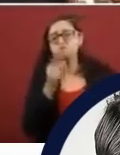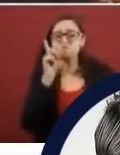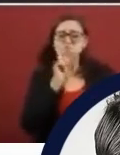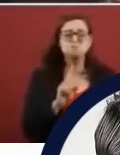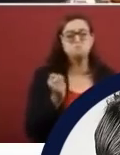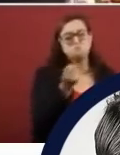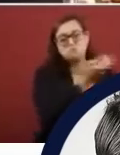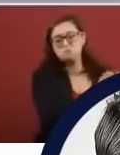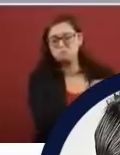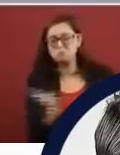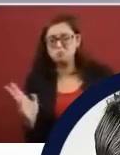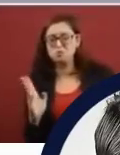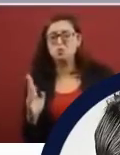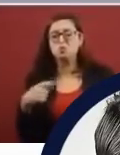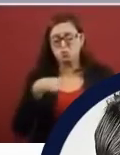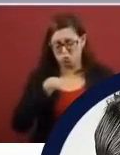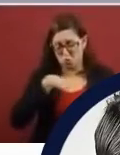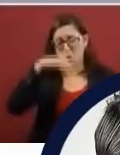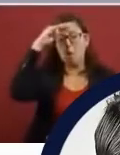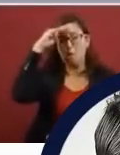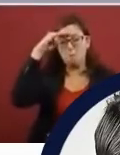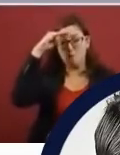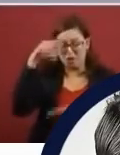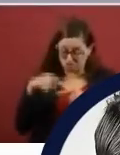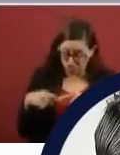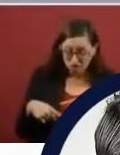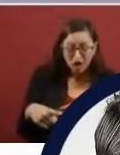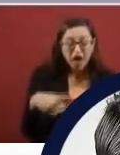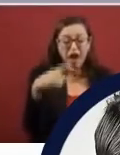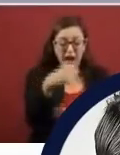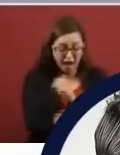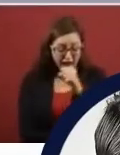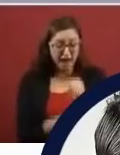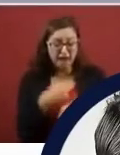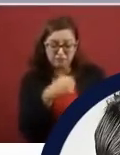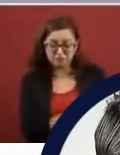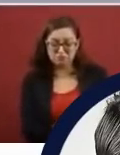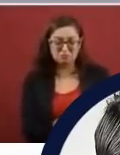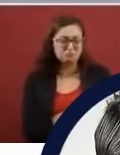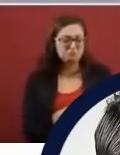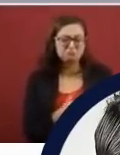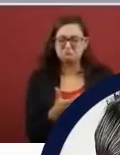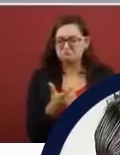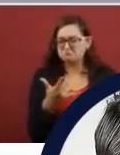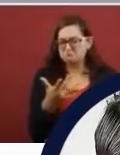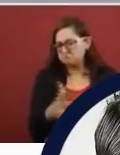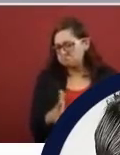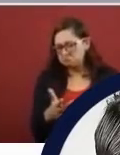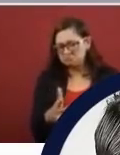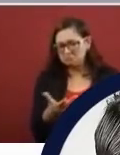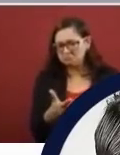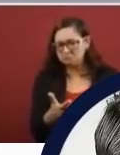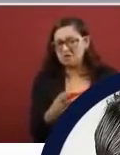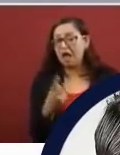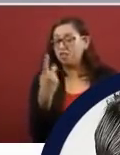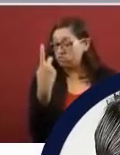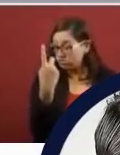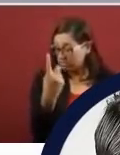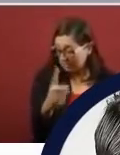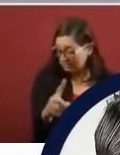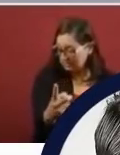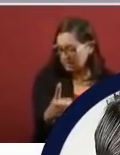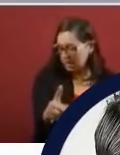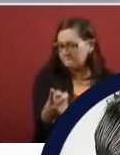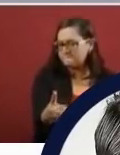hay detrás de eso es una idea de que no pueden soportar el hecho de que además de ser derrotados electoralmente con los votos que le dieron la mayoría